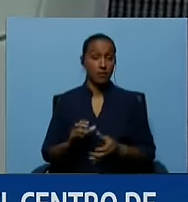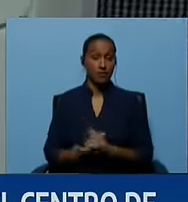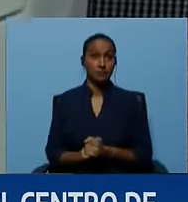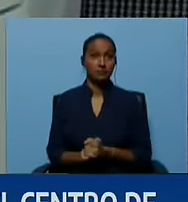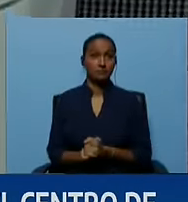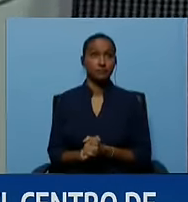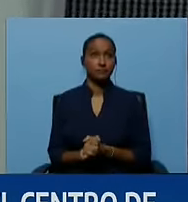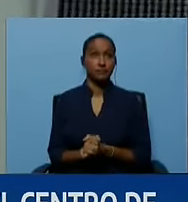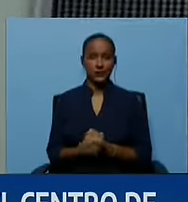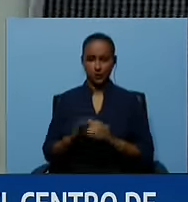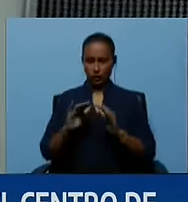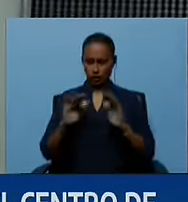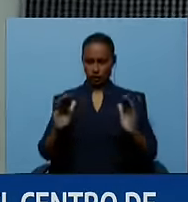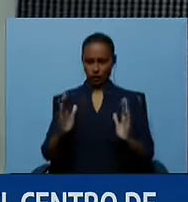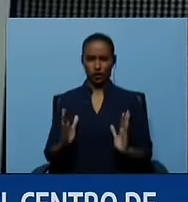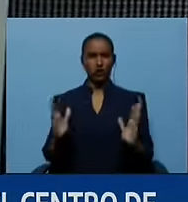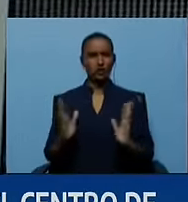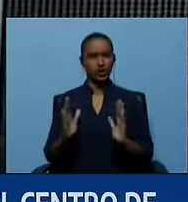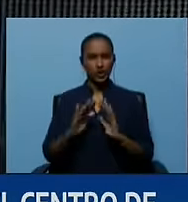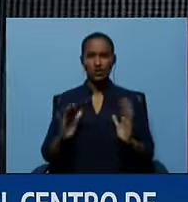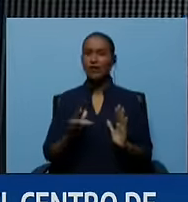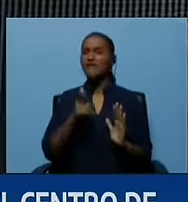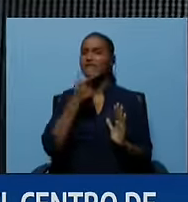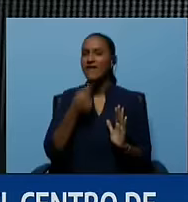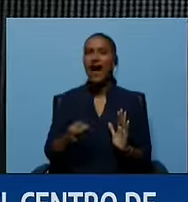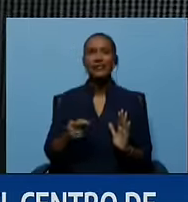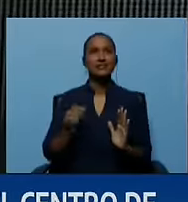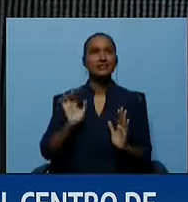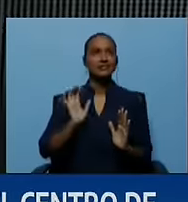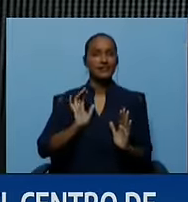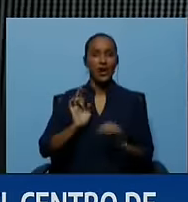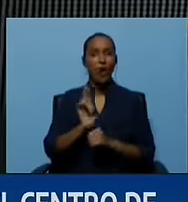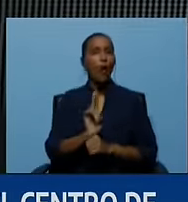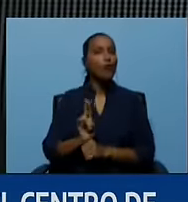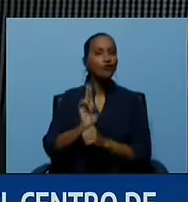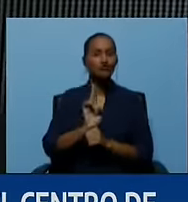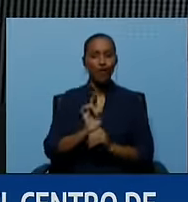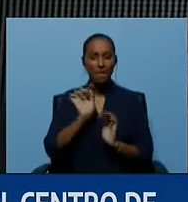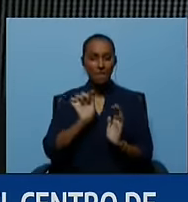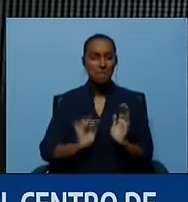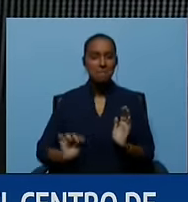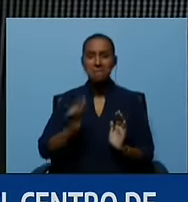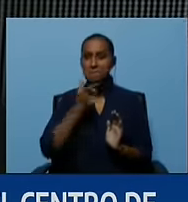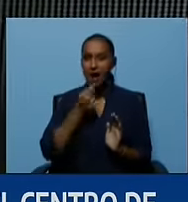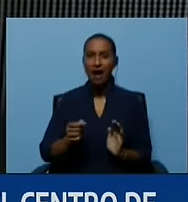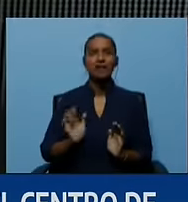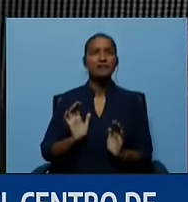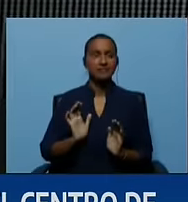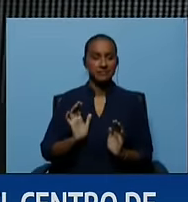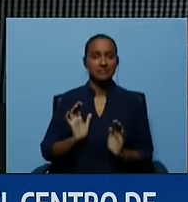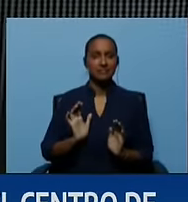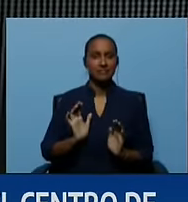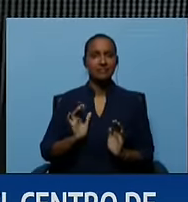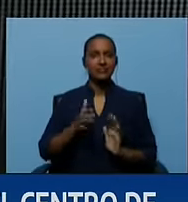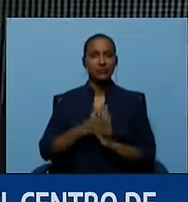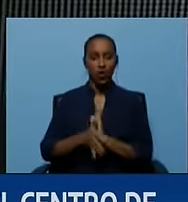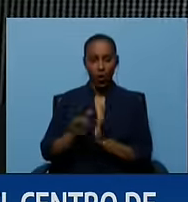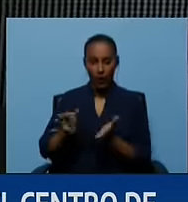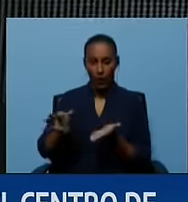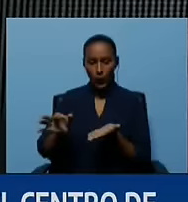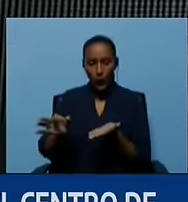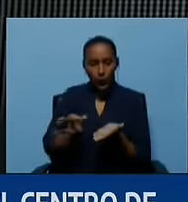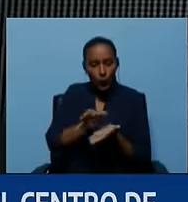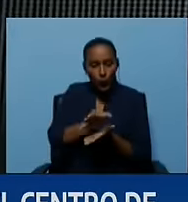es miniaturizado, es muy práctico, de muy fácil uso, y que vamos a reactivar la actividad de